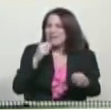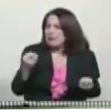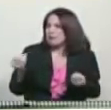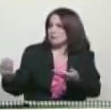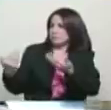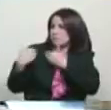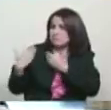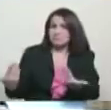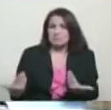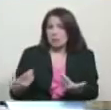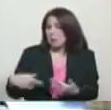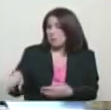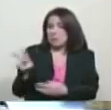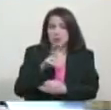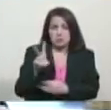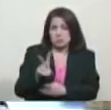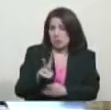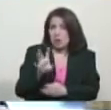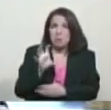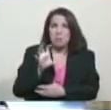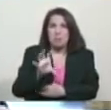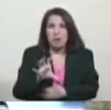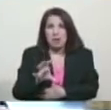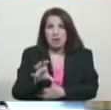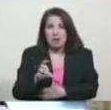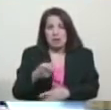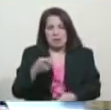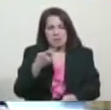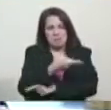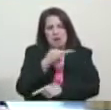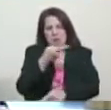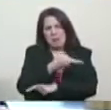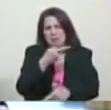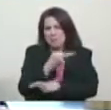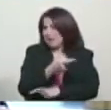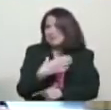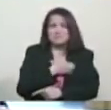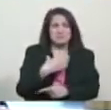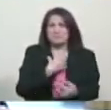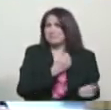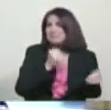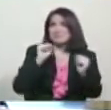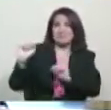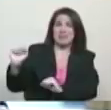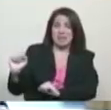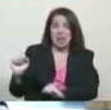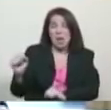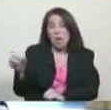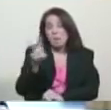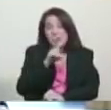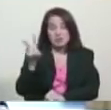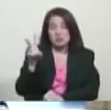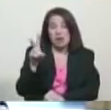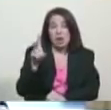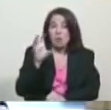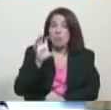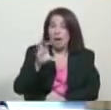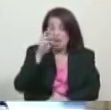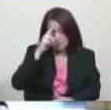Venezuela no es un país tutelado, neocolonial, colonial. Venezuela es un país de dignidad, de una gran